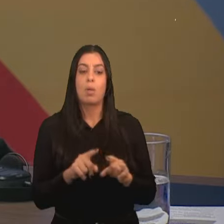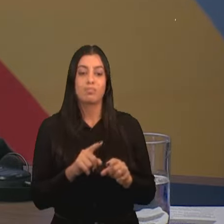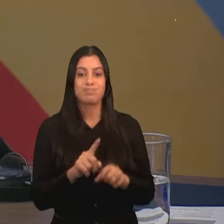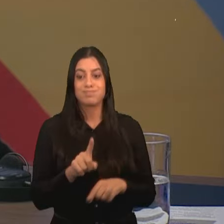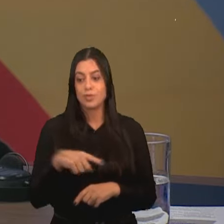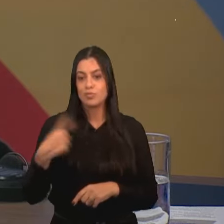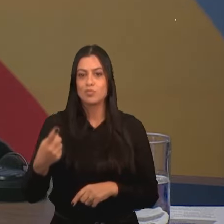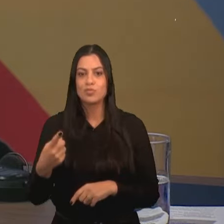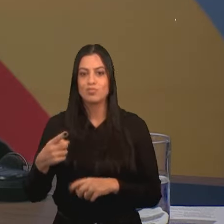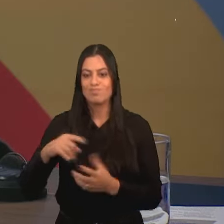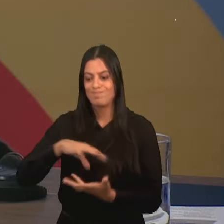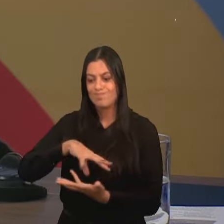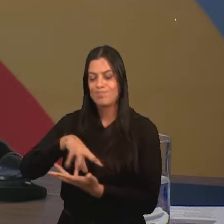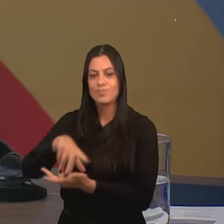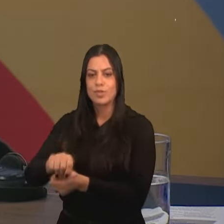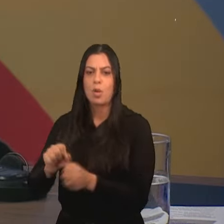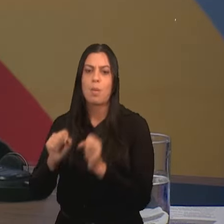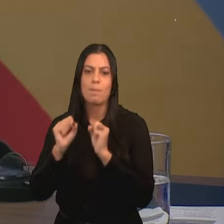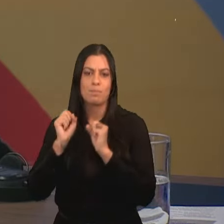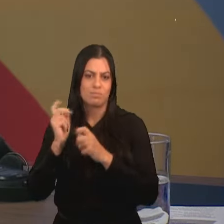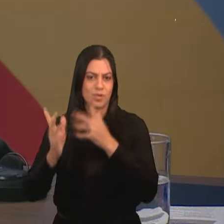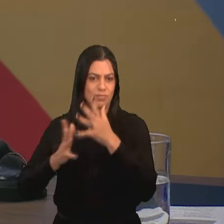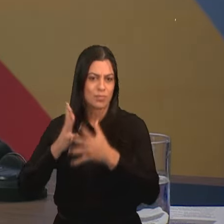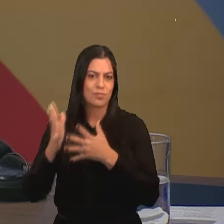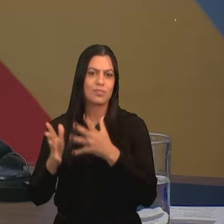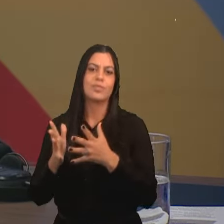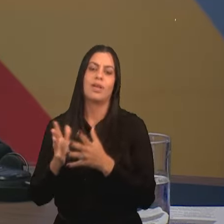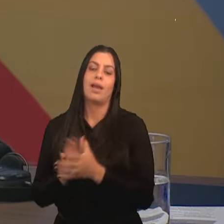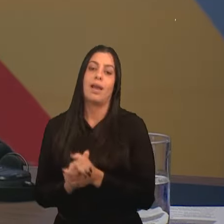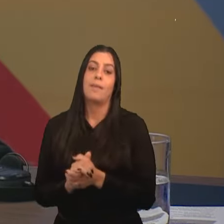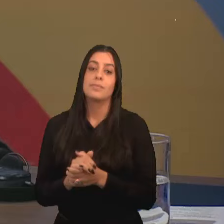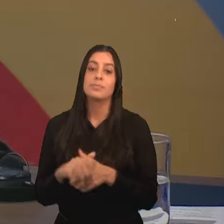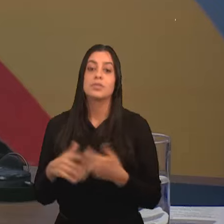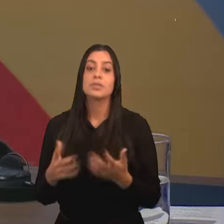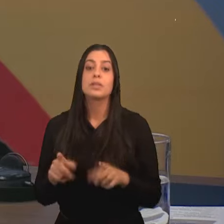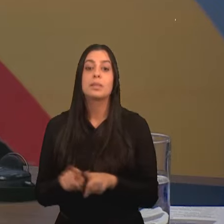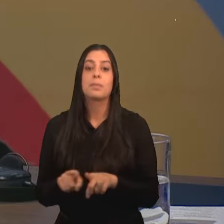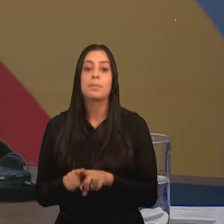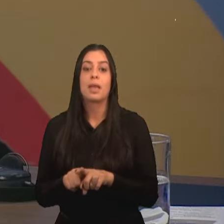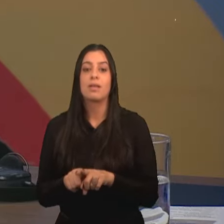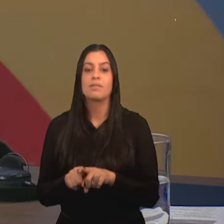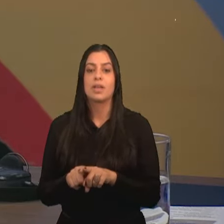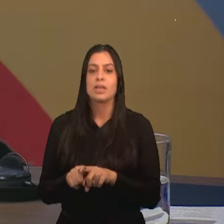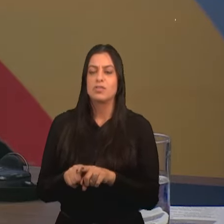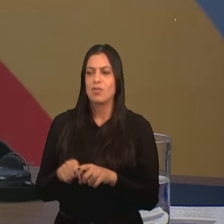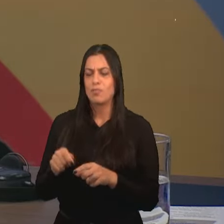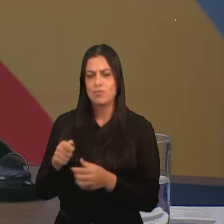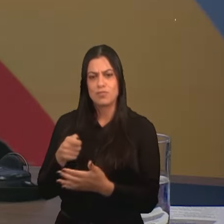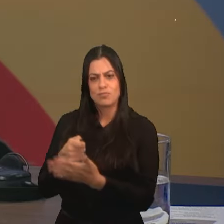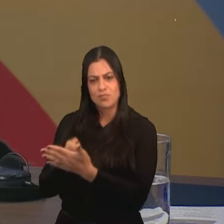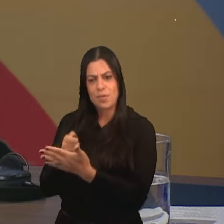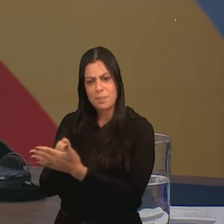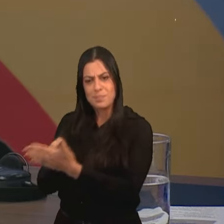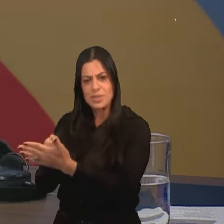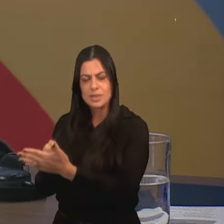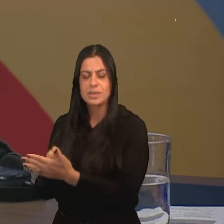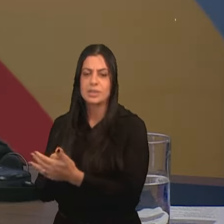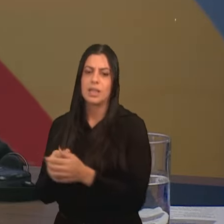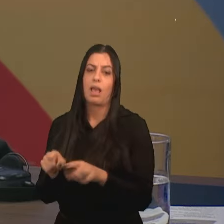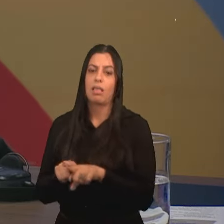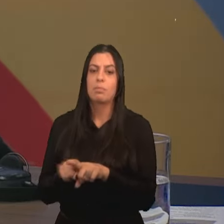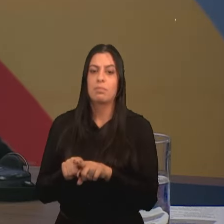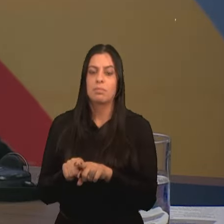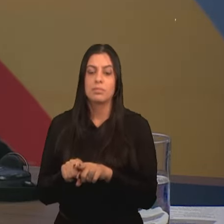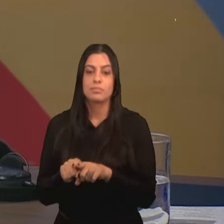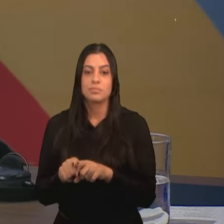por un lado, todos podrían hablar, desde que esas personas también no fueran amenazadas.